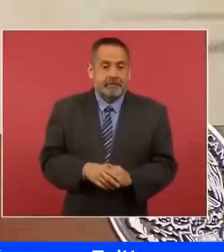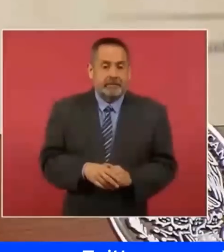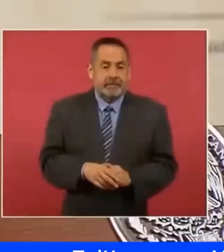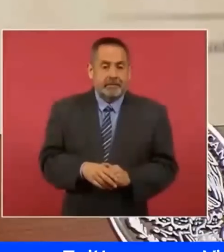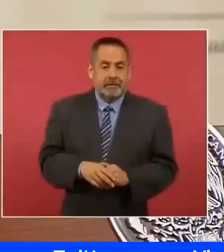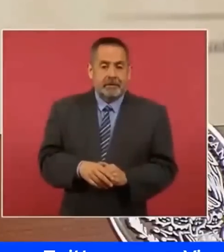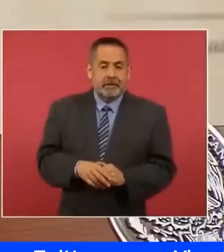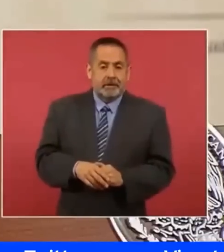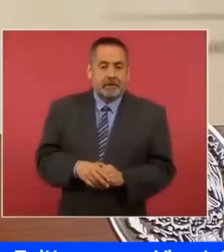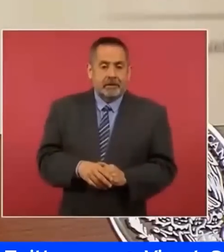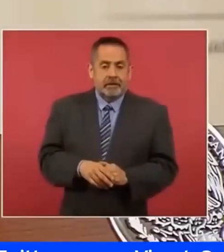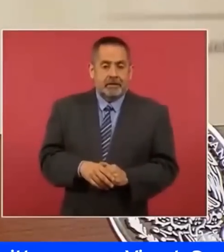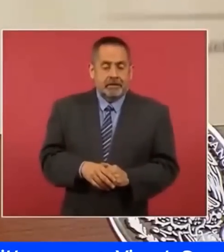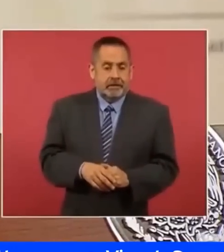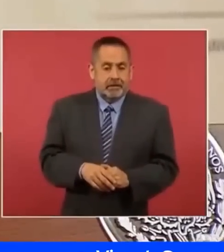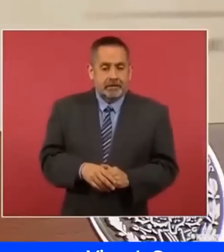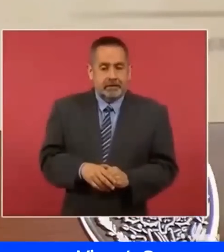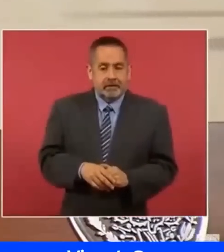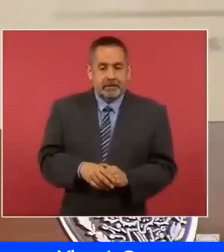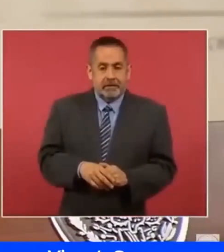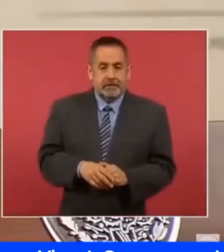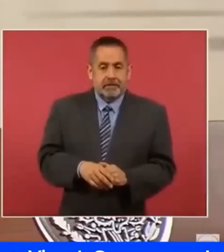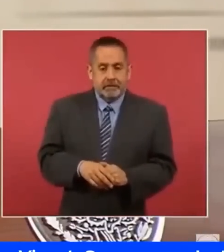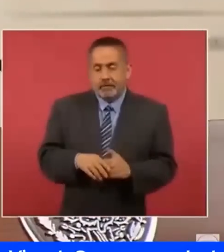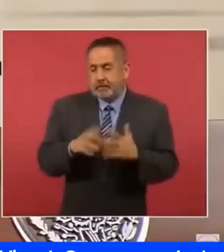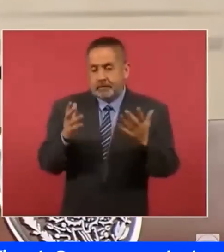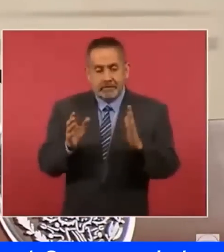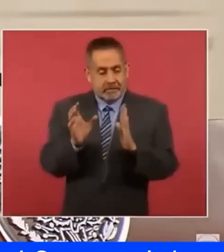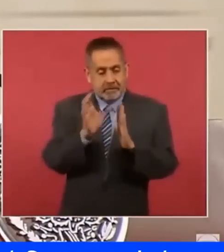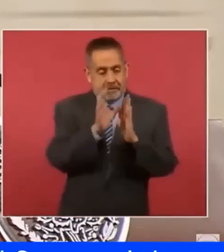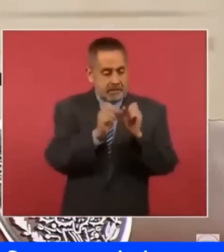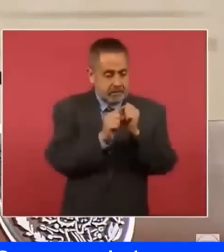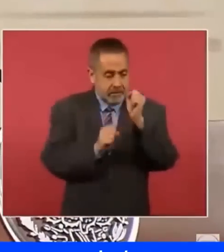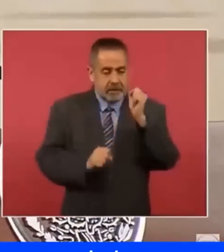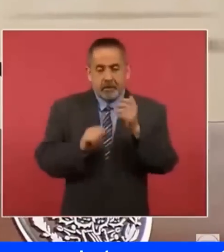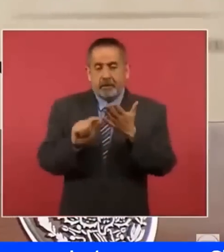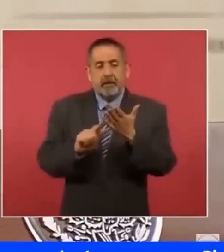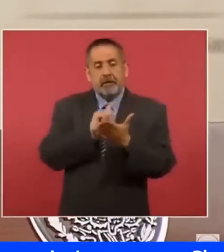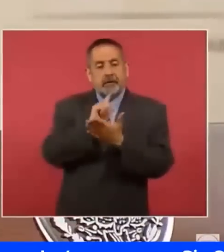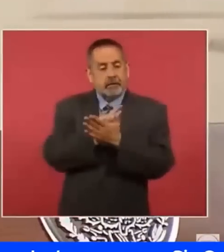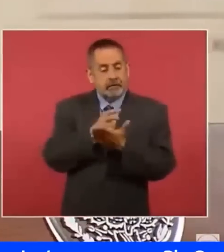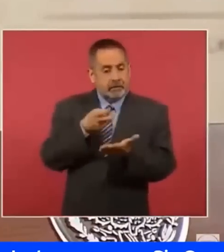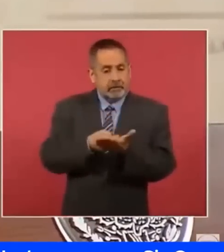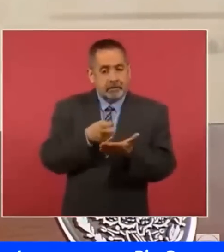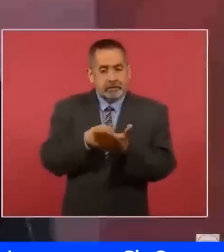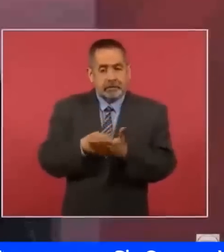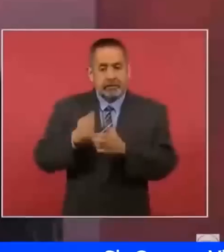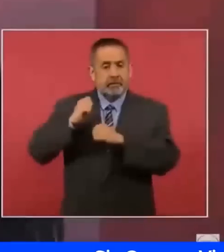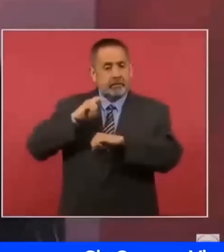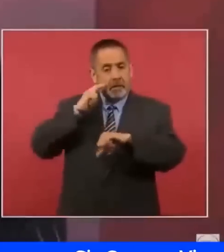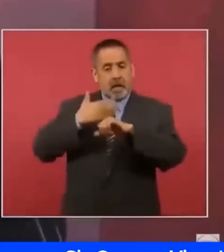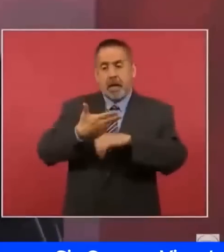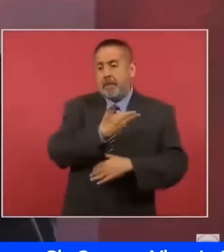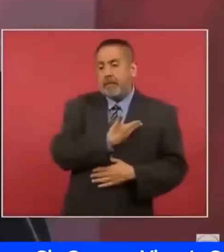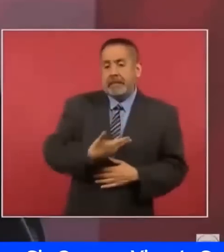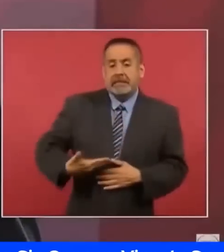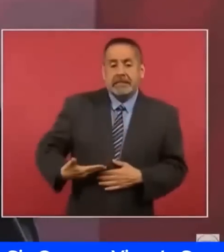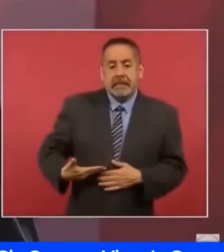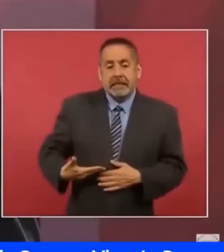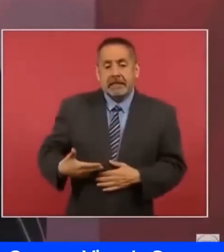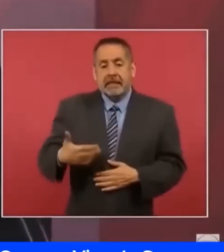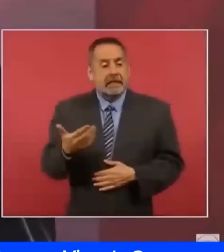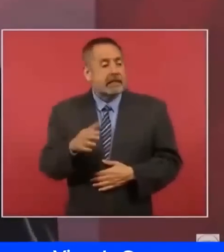Y de acuerdo a la Constitución, a las leyes, el titular del Ejecutivo nombra a